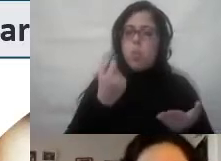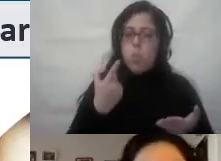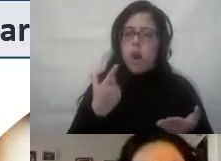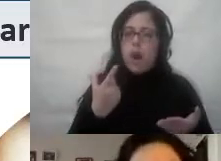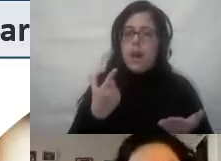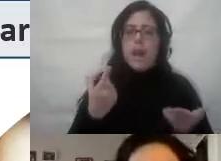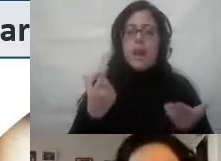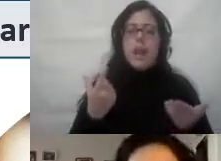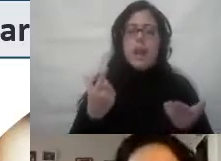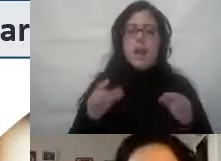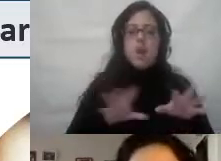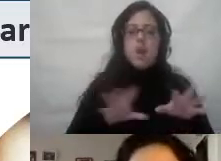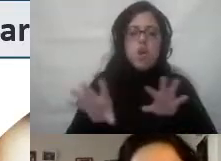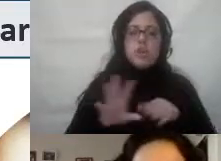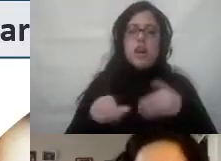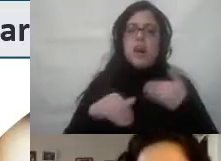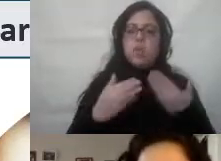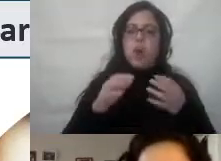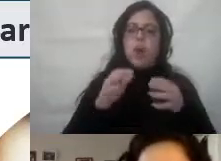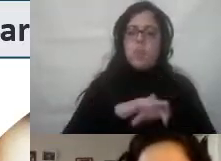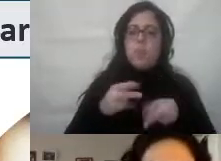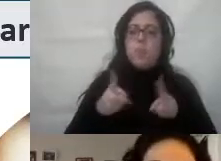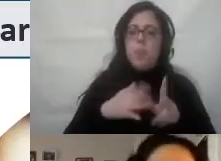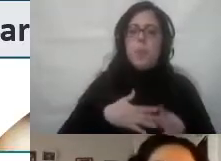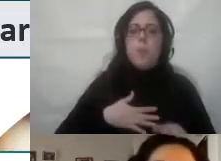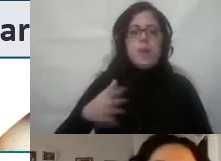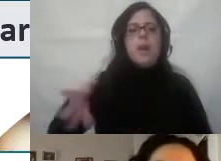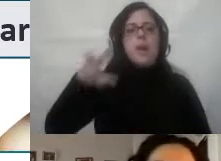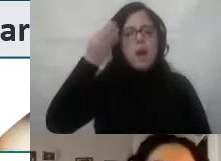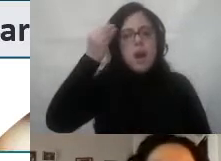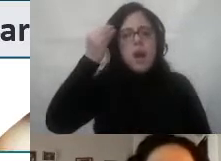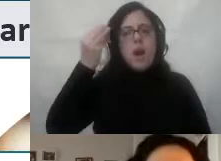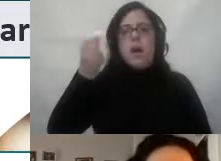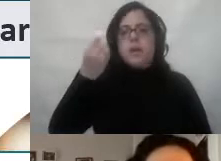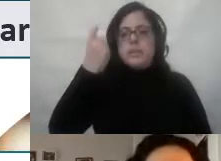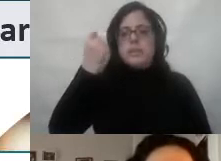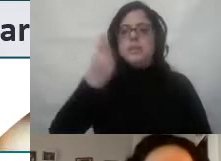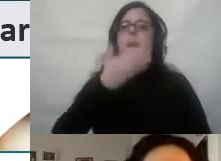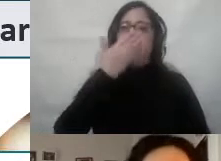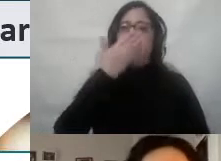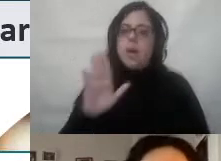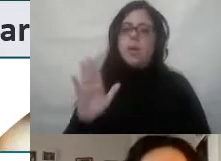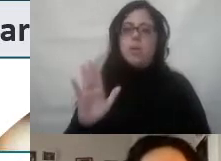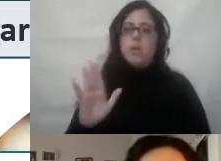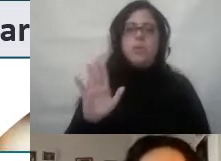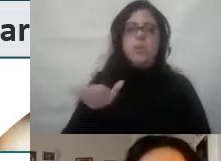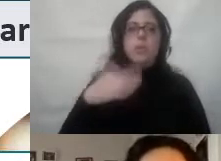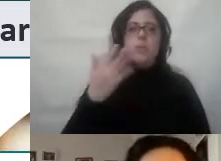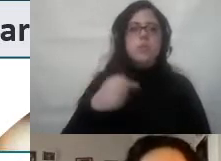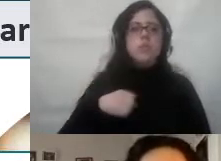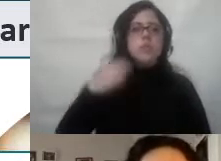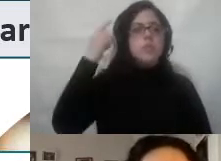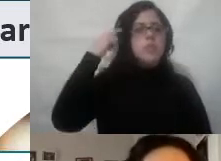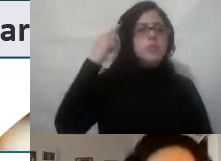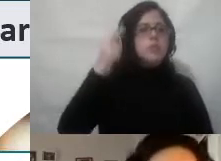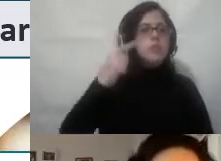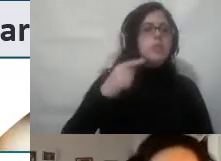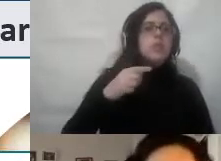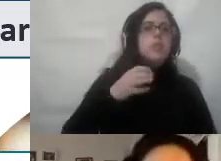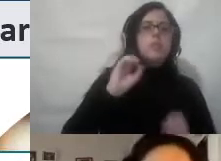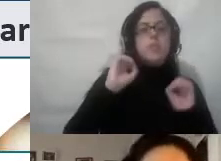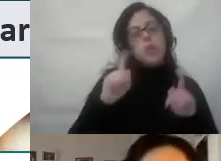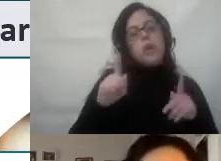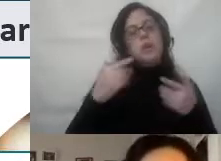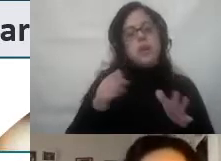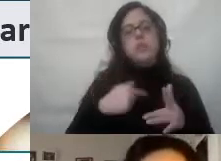me permitiría entonces comprender un poco mejor esto? ¿Ya? Y después digo, ok, vamos a redactar esto en términos de problemática.